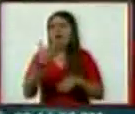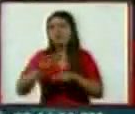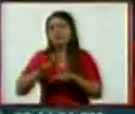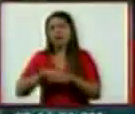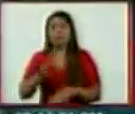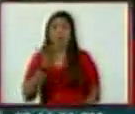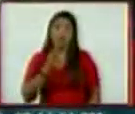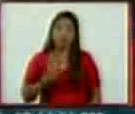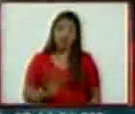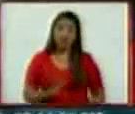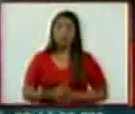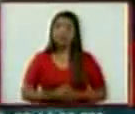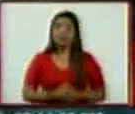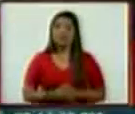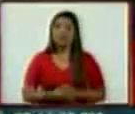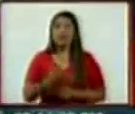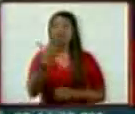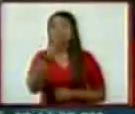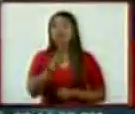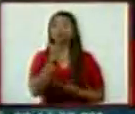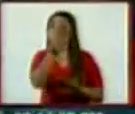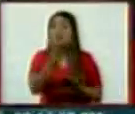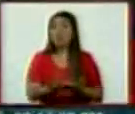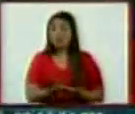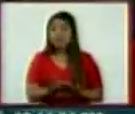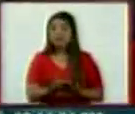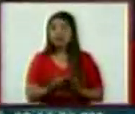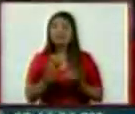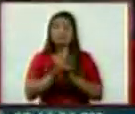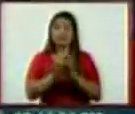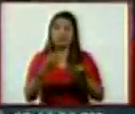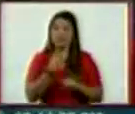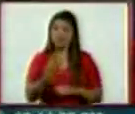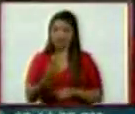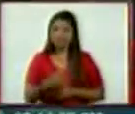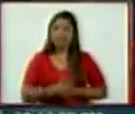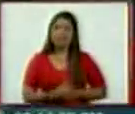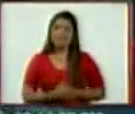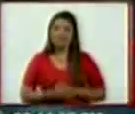ejemplo, más de 50 propuestas, ok, eso ya lo dije.